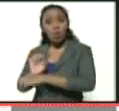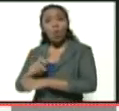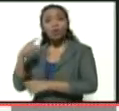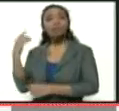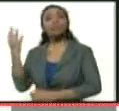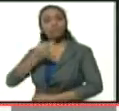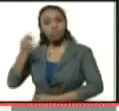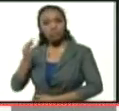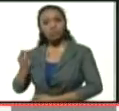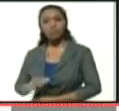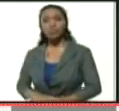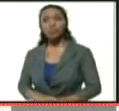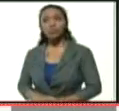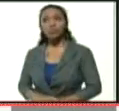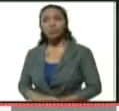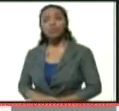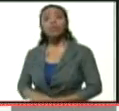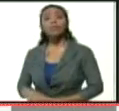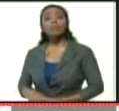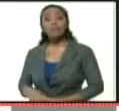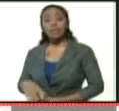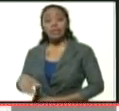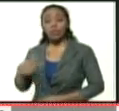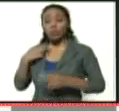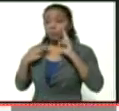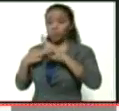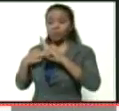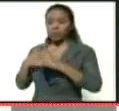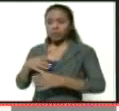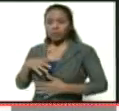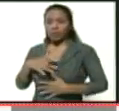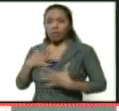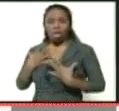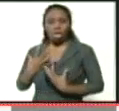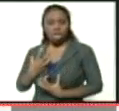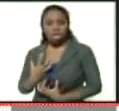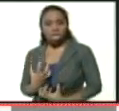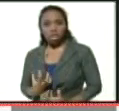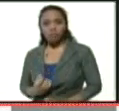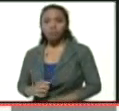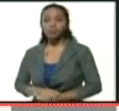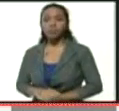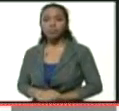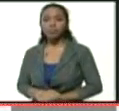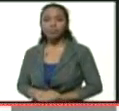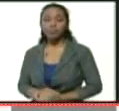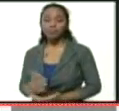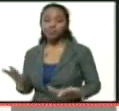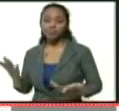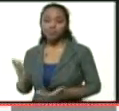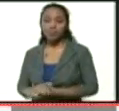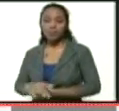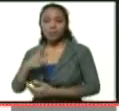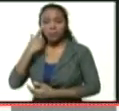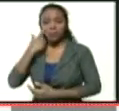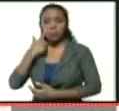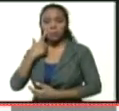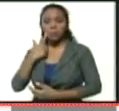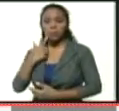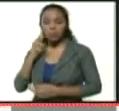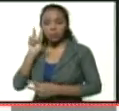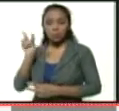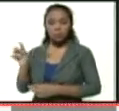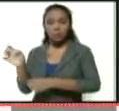verdad se le va a uno el espíritu, el alma. Bueno, las lágrimas salen solo por